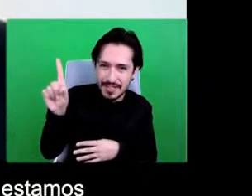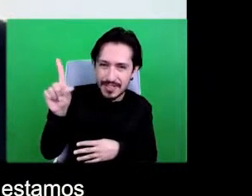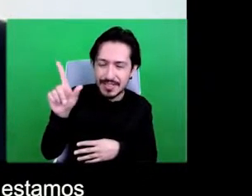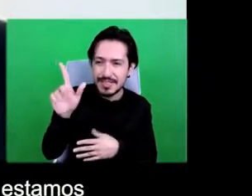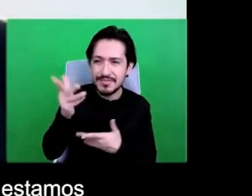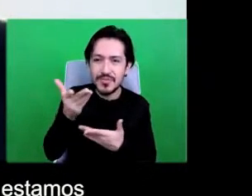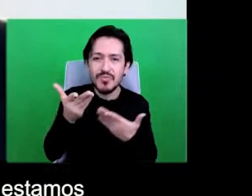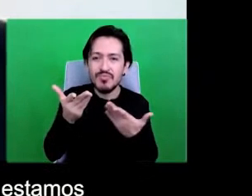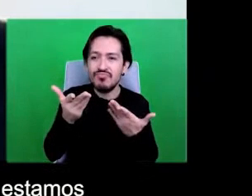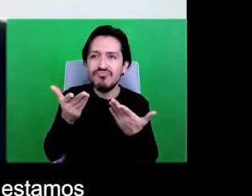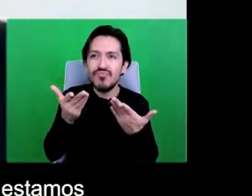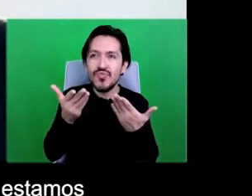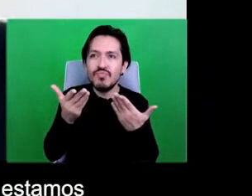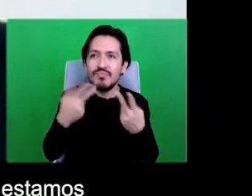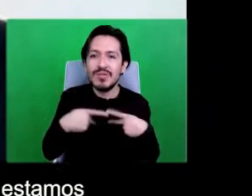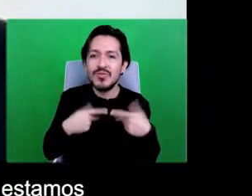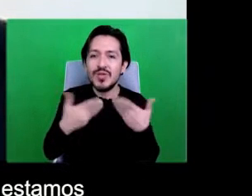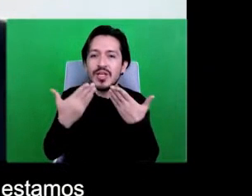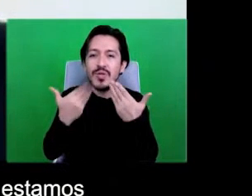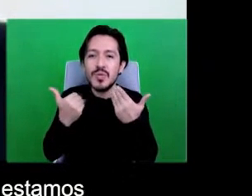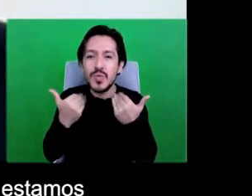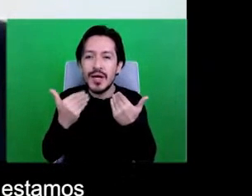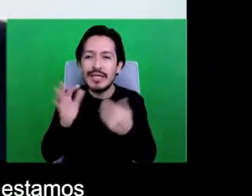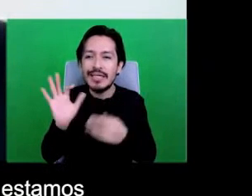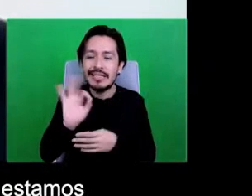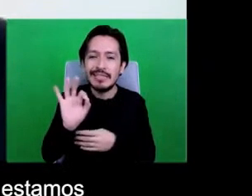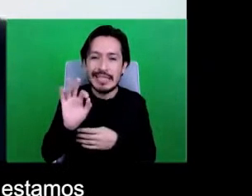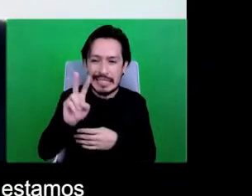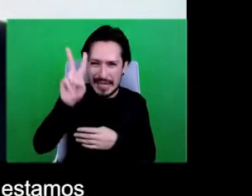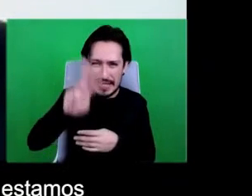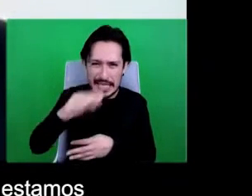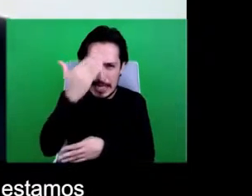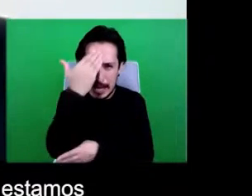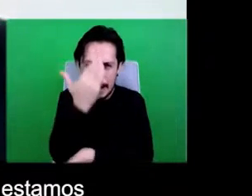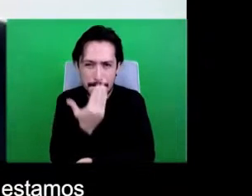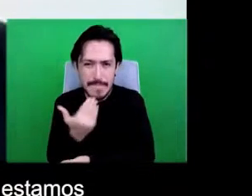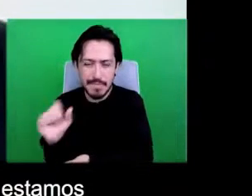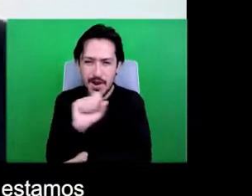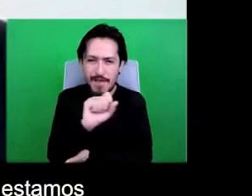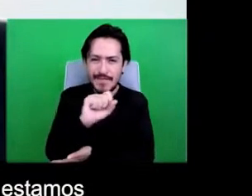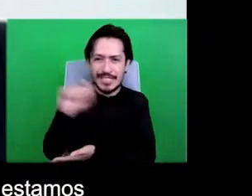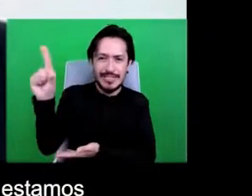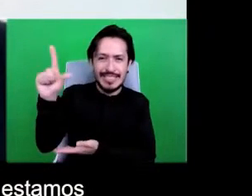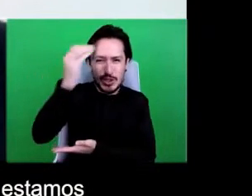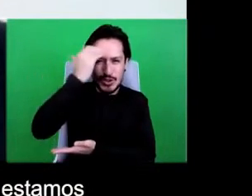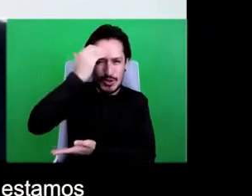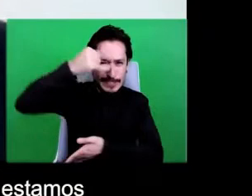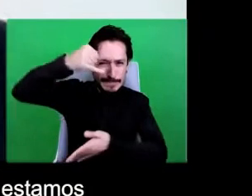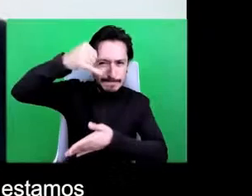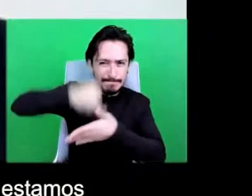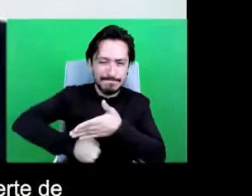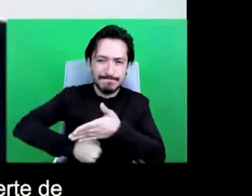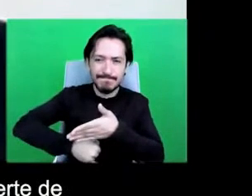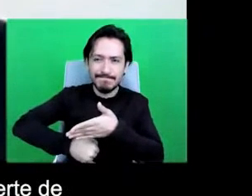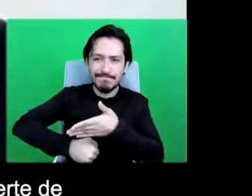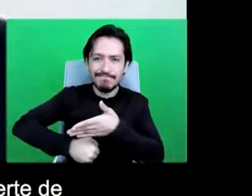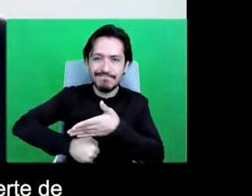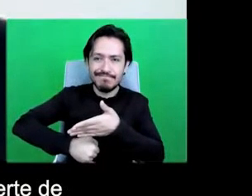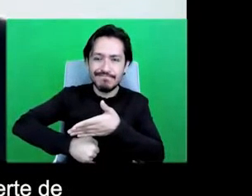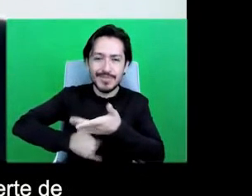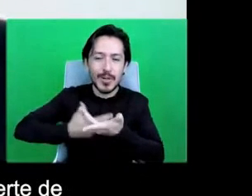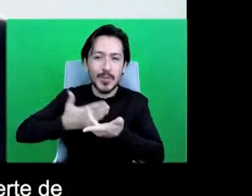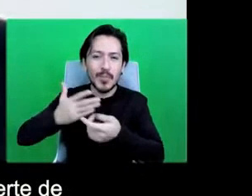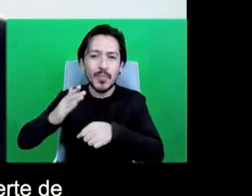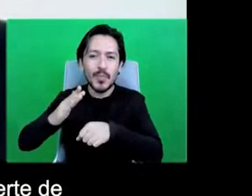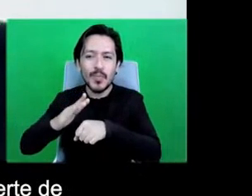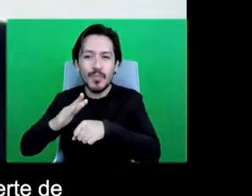No hay gente tal vez totalmente capacitada, y pues estamos a la espera de que alguna convocatoria pueda favorecer